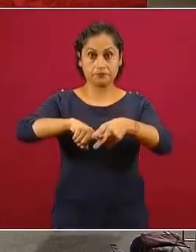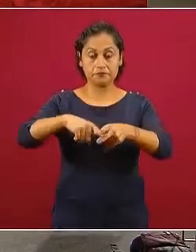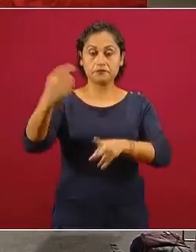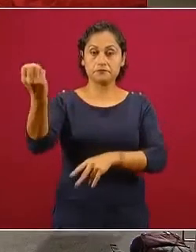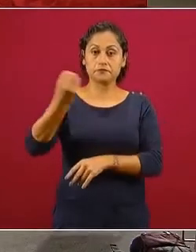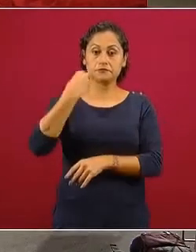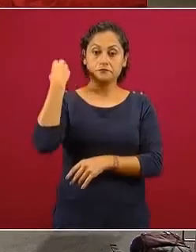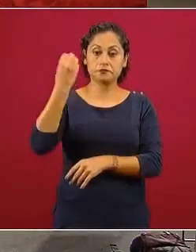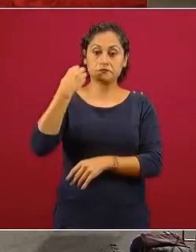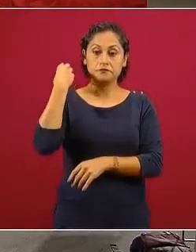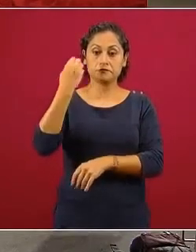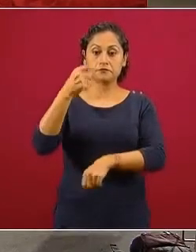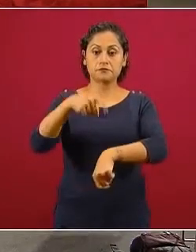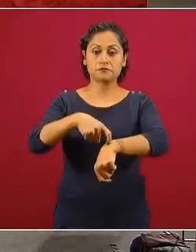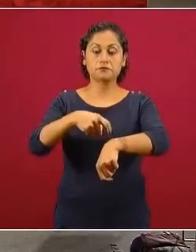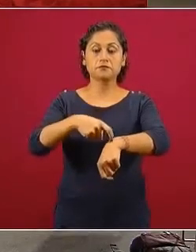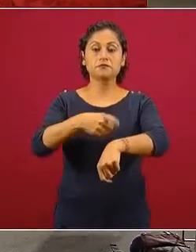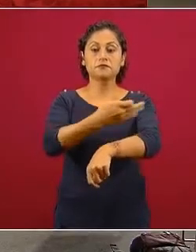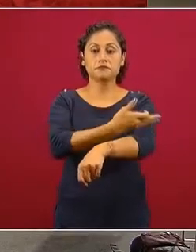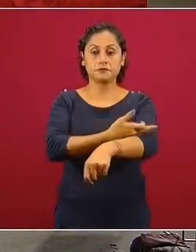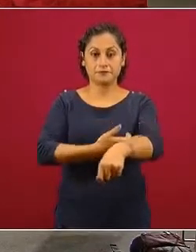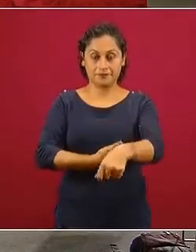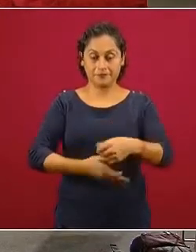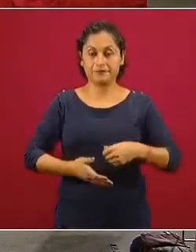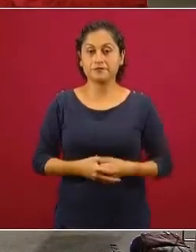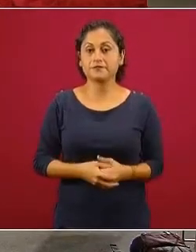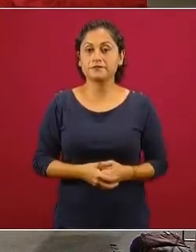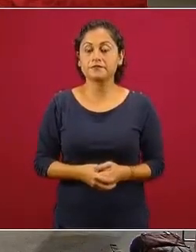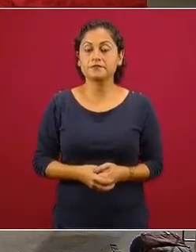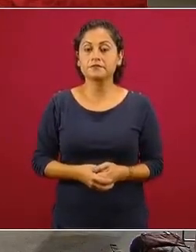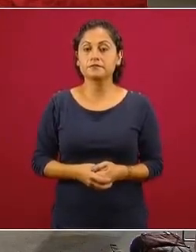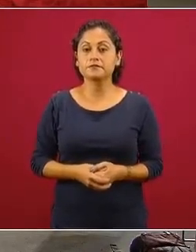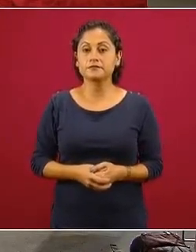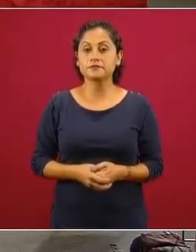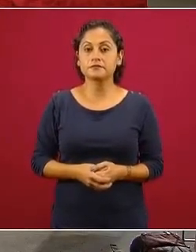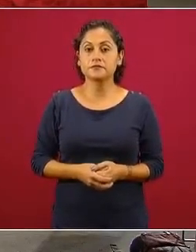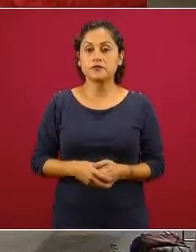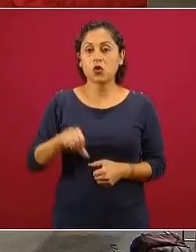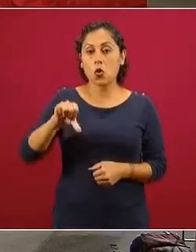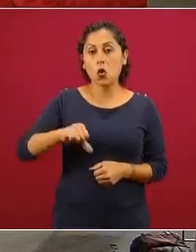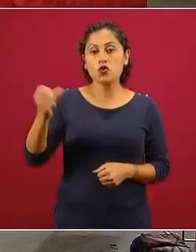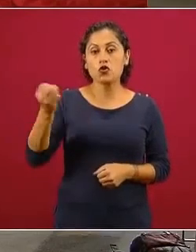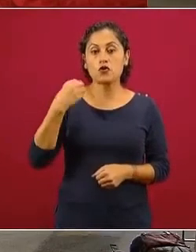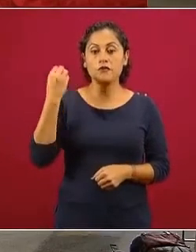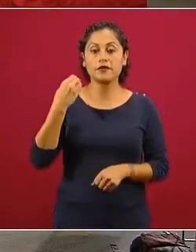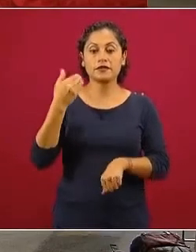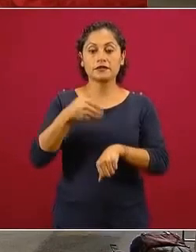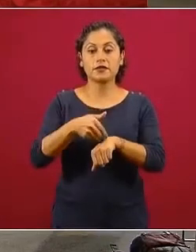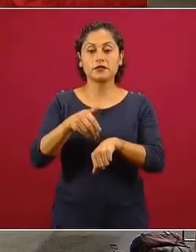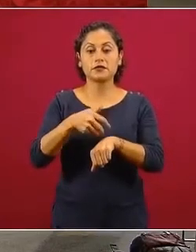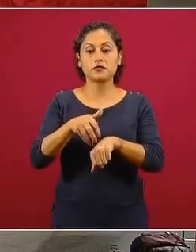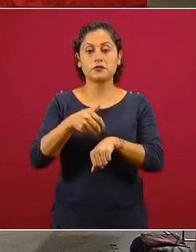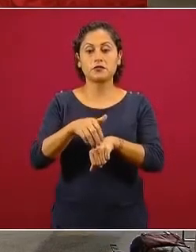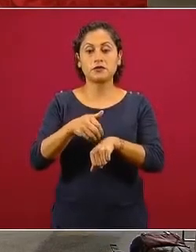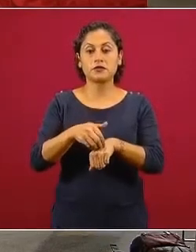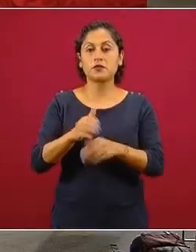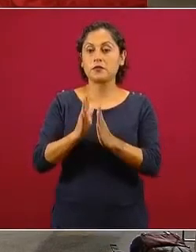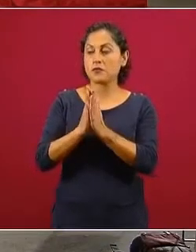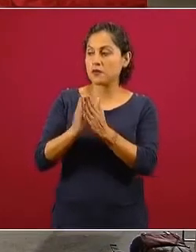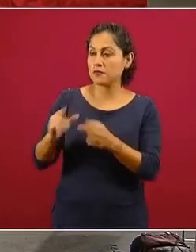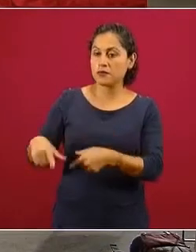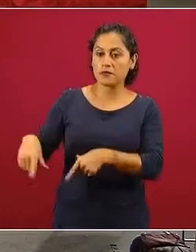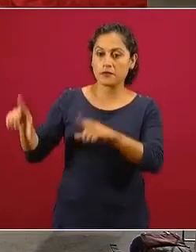conferencia vespertina, que sería la número 100, si vemos la primera,